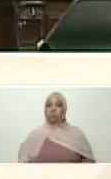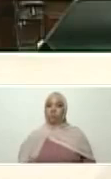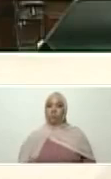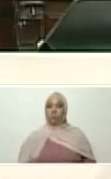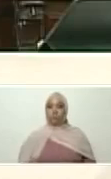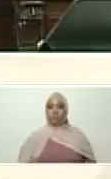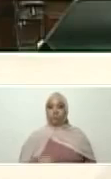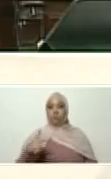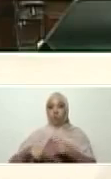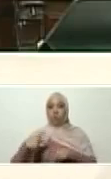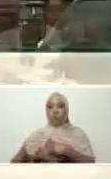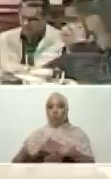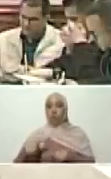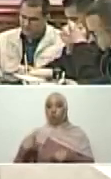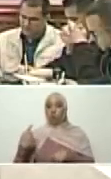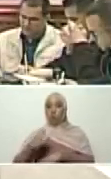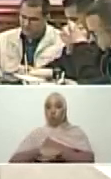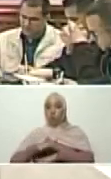Métodos,